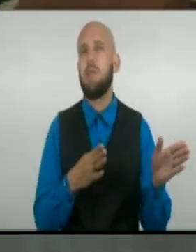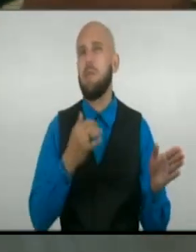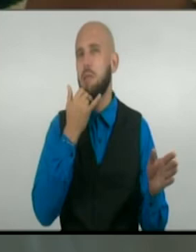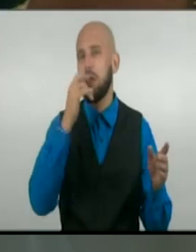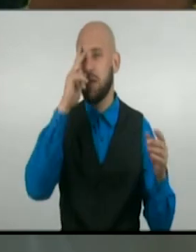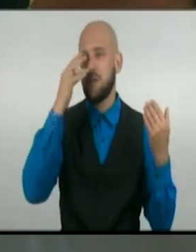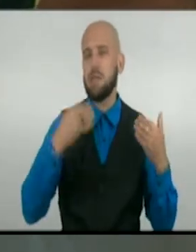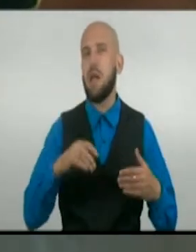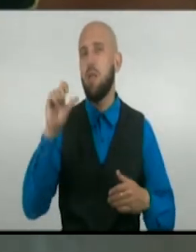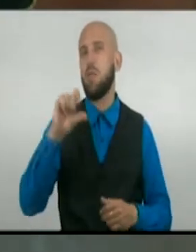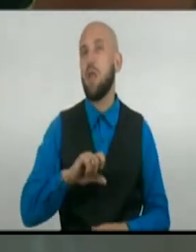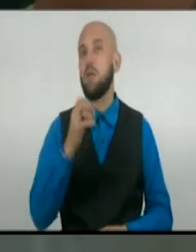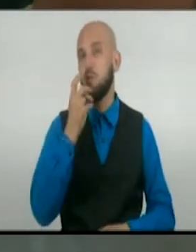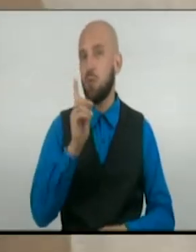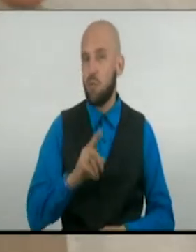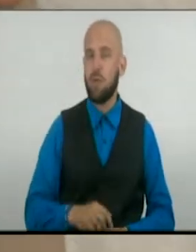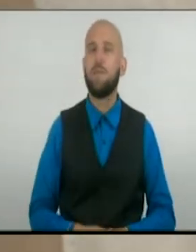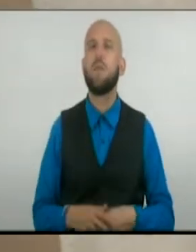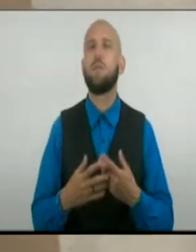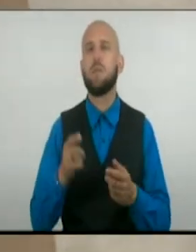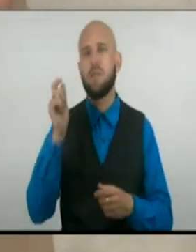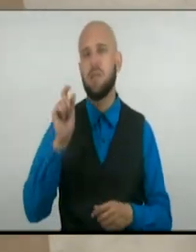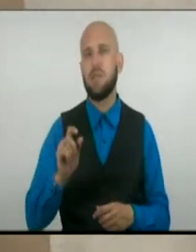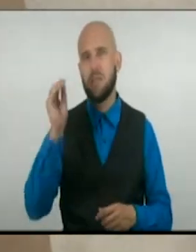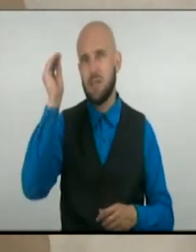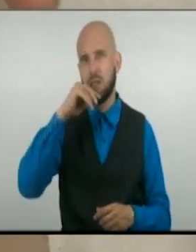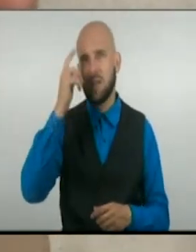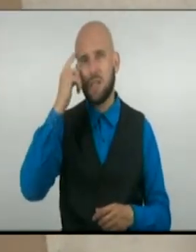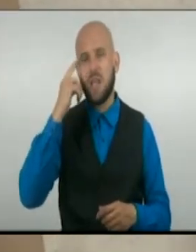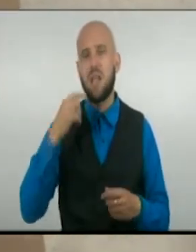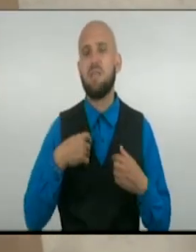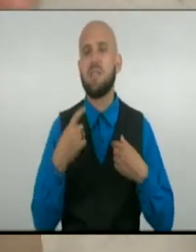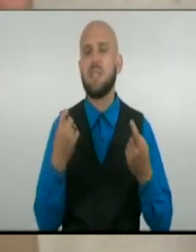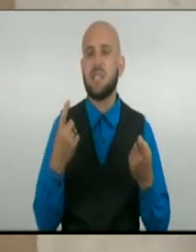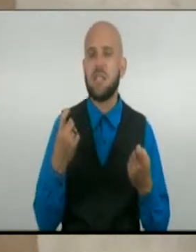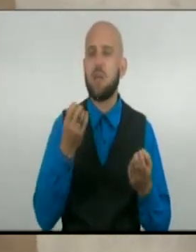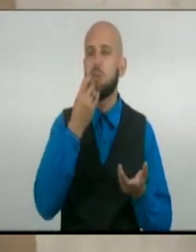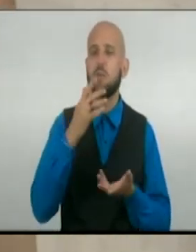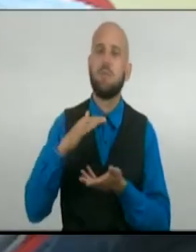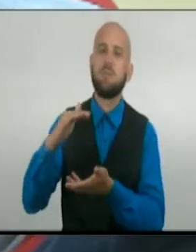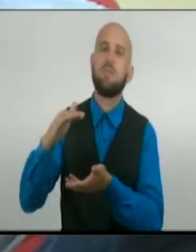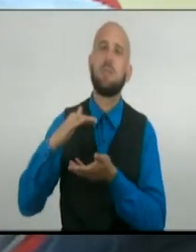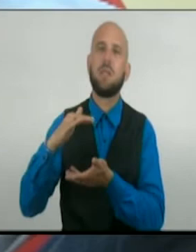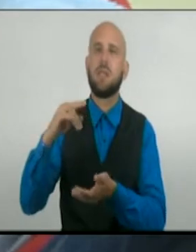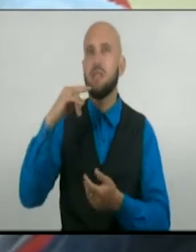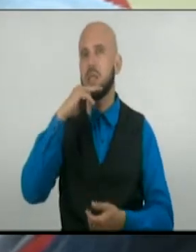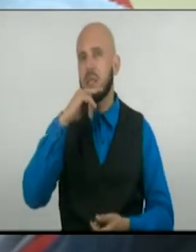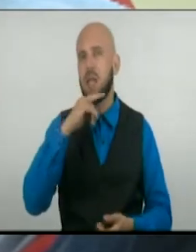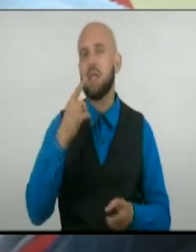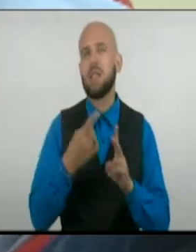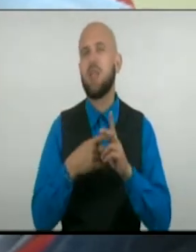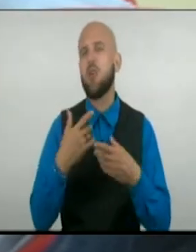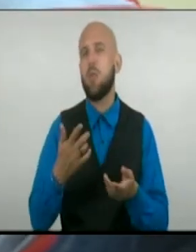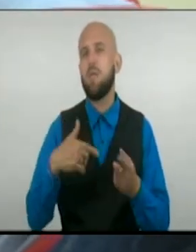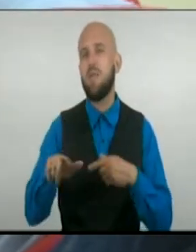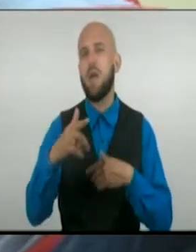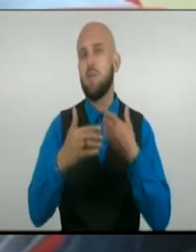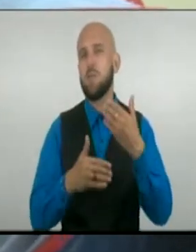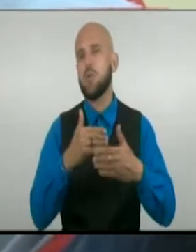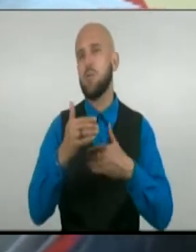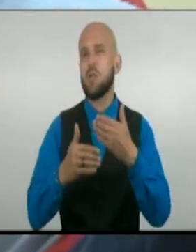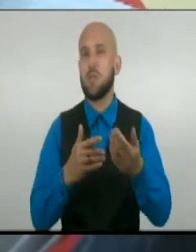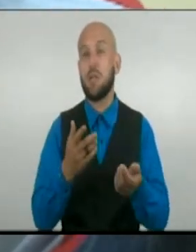el donante conoce cuáles son las necesidades de sangre y los requerimientos procesos y riesgos de